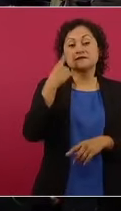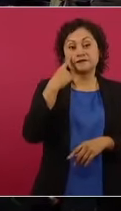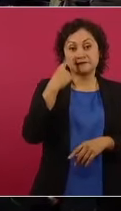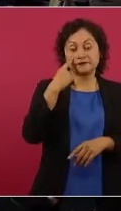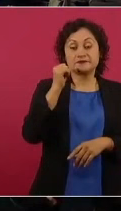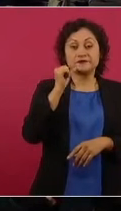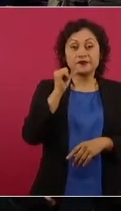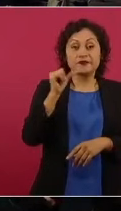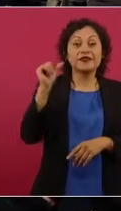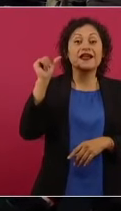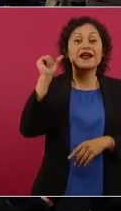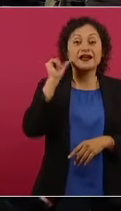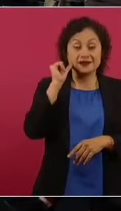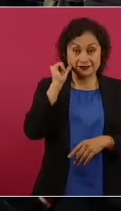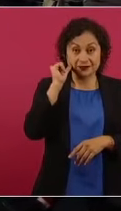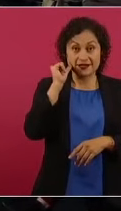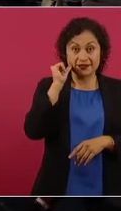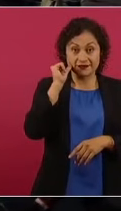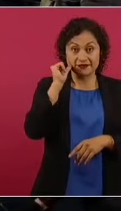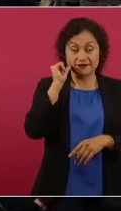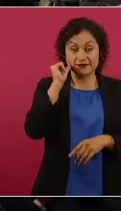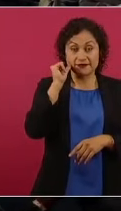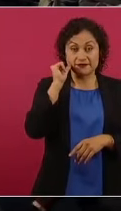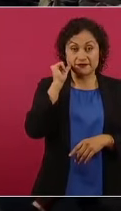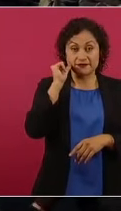sobre qué habló